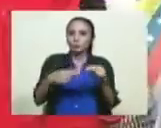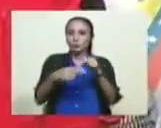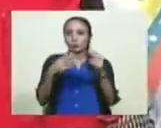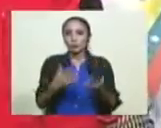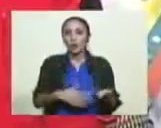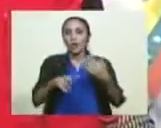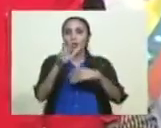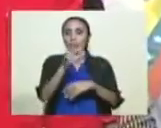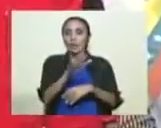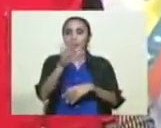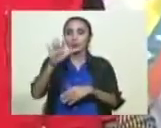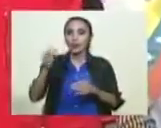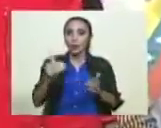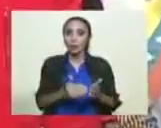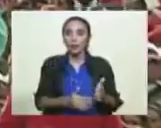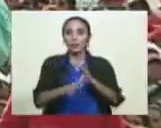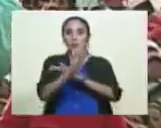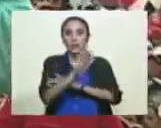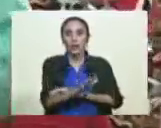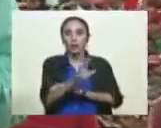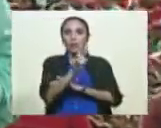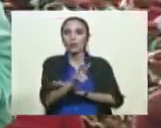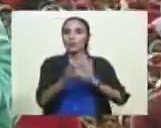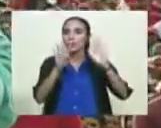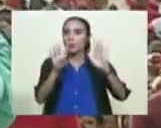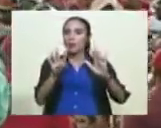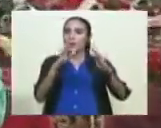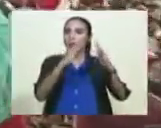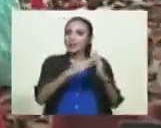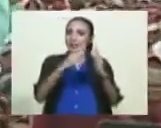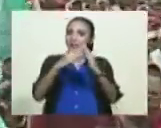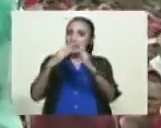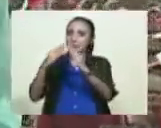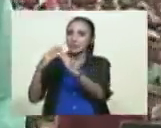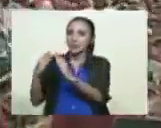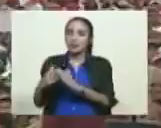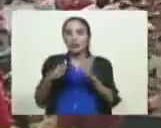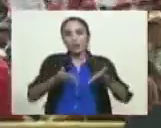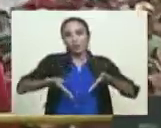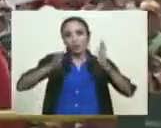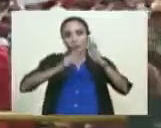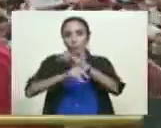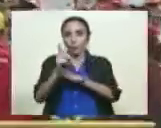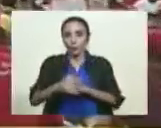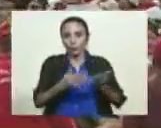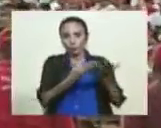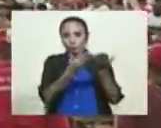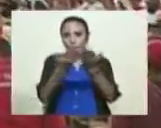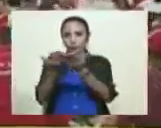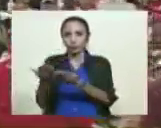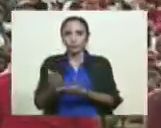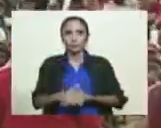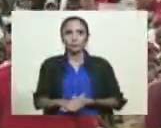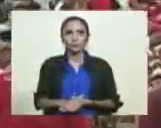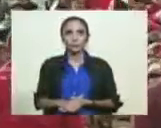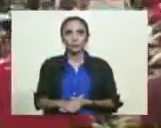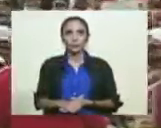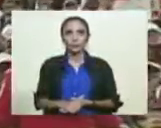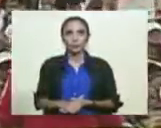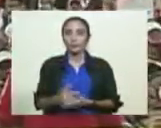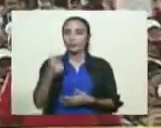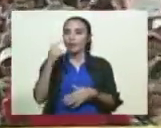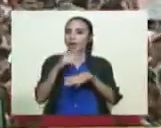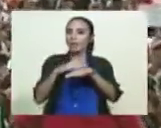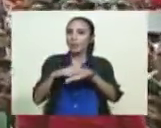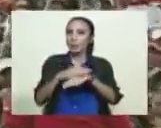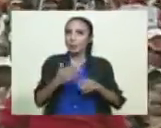35.529 corregido. Hemos